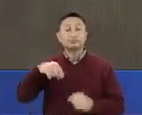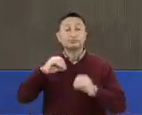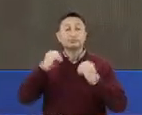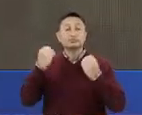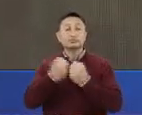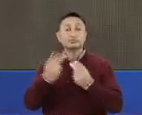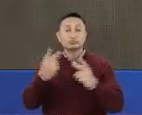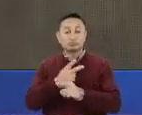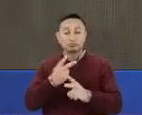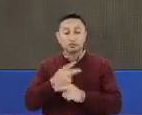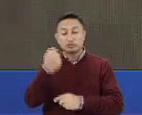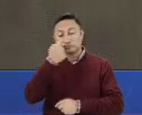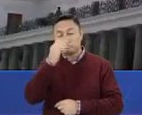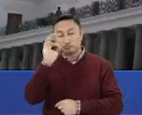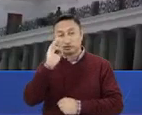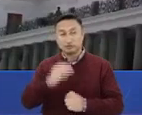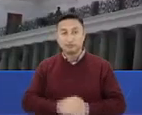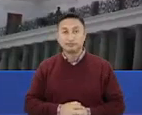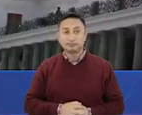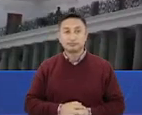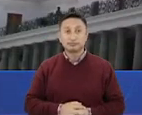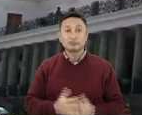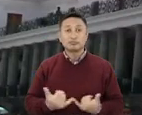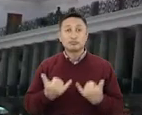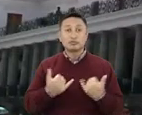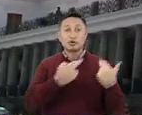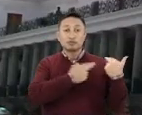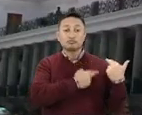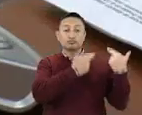organizado, al narcotráfico. Ahora pasa a manos